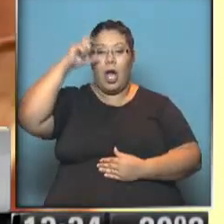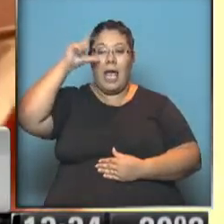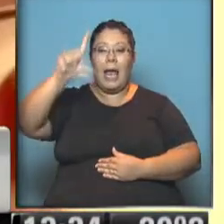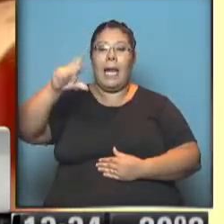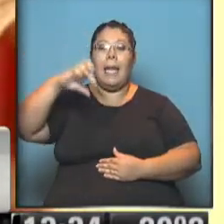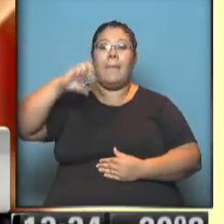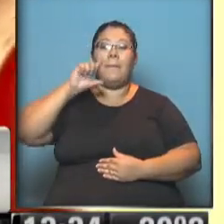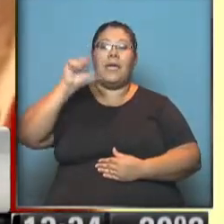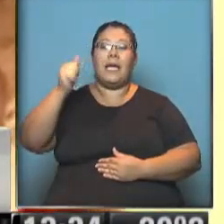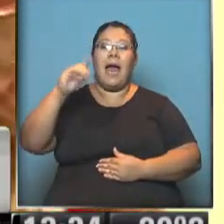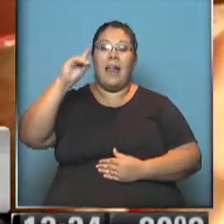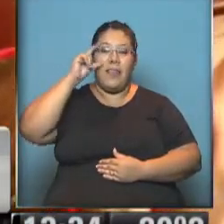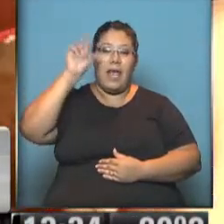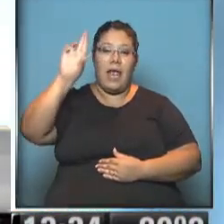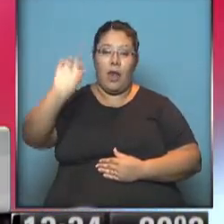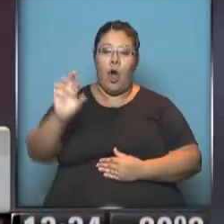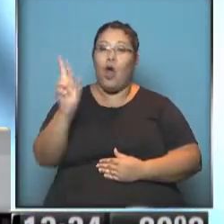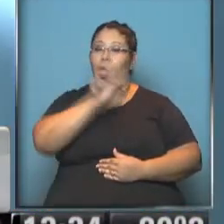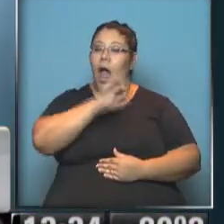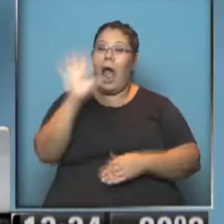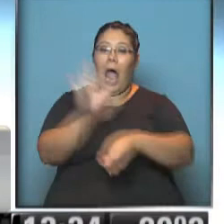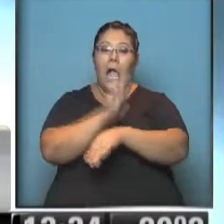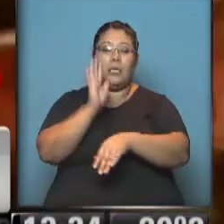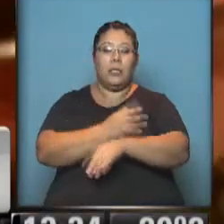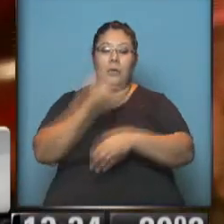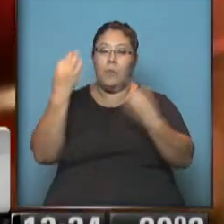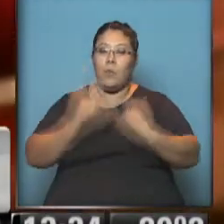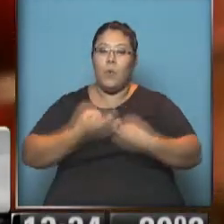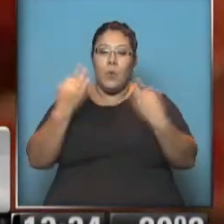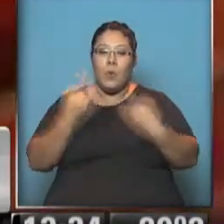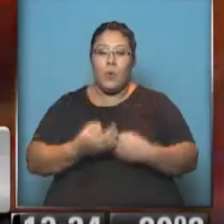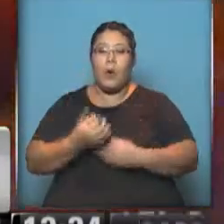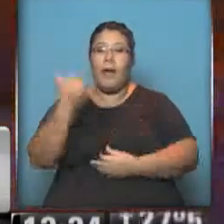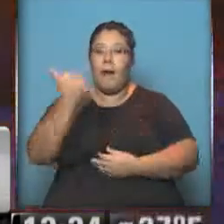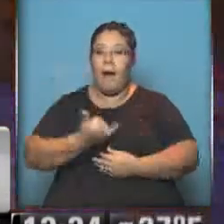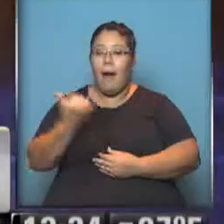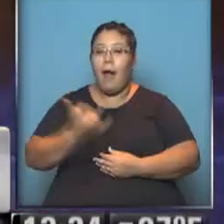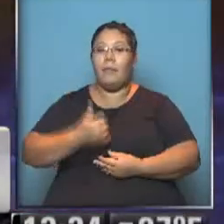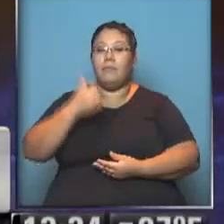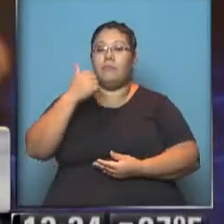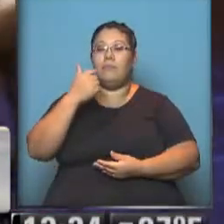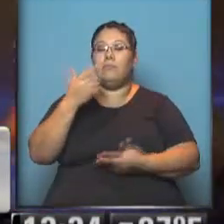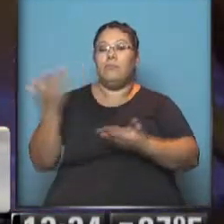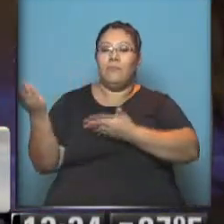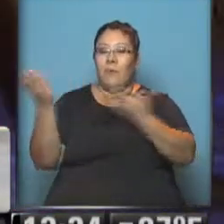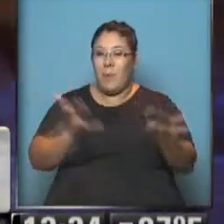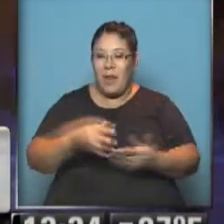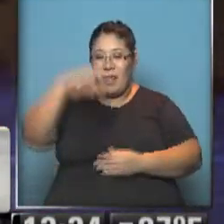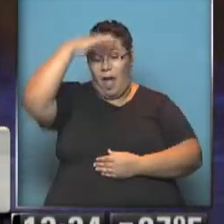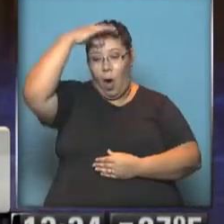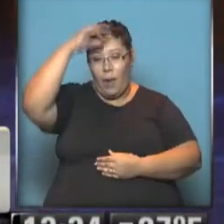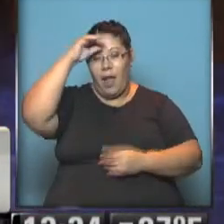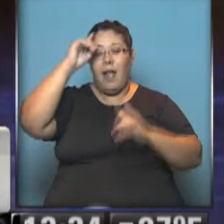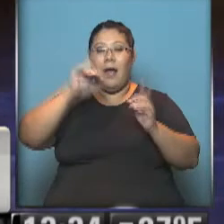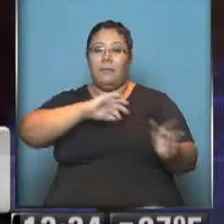valeria lo es así que también hay gente muy talentosa presente en la mujer puerta bienvenida entonces esta obra y eso es